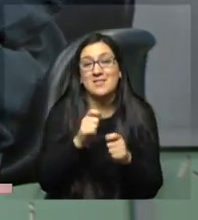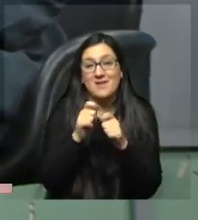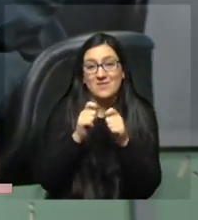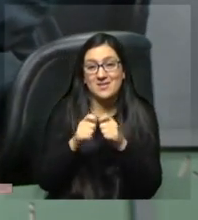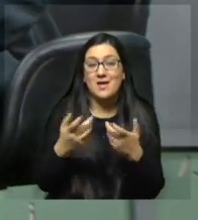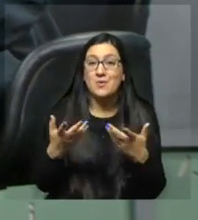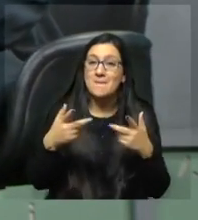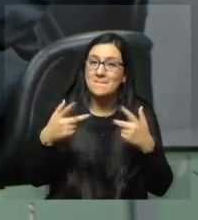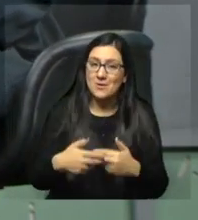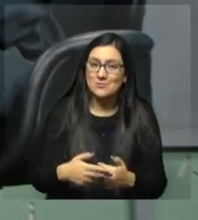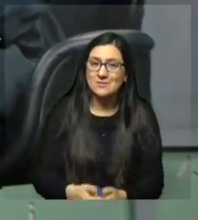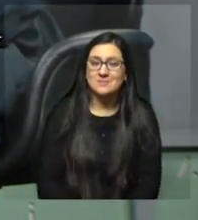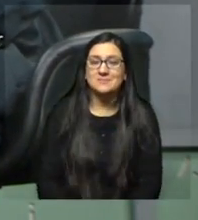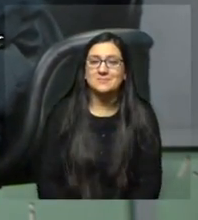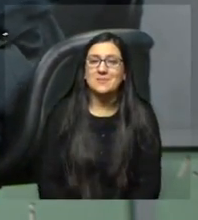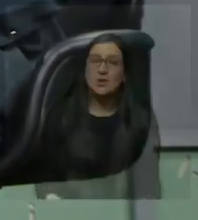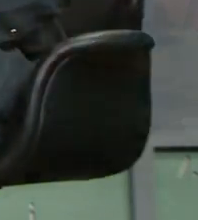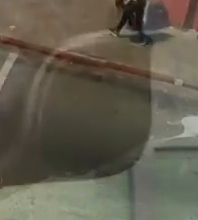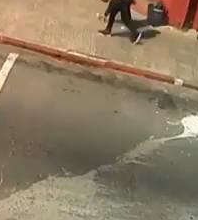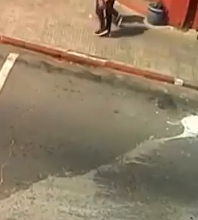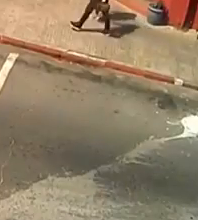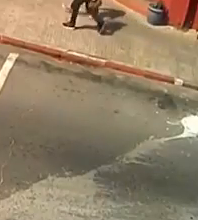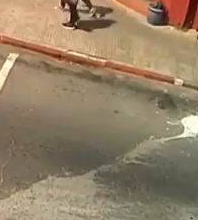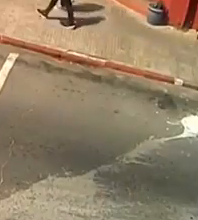¿Una pausa? Sí, señora. Ya venimos.